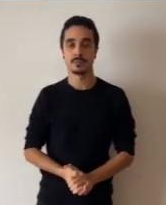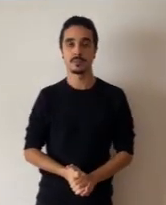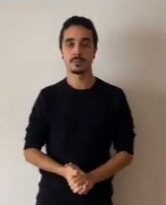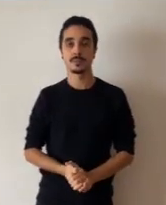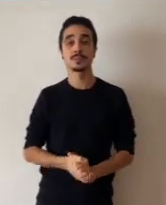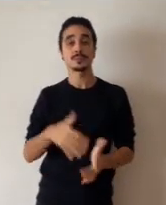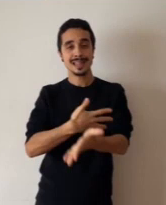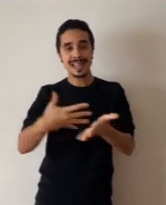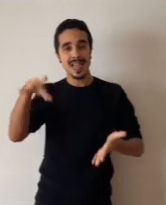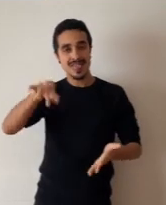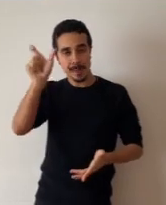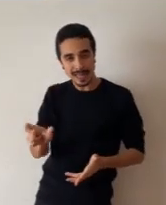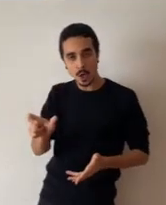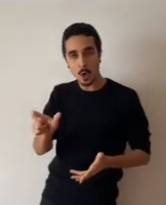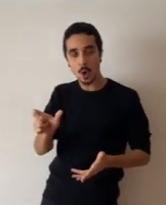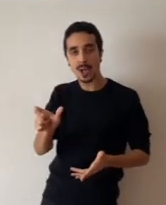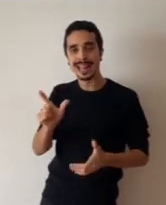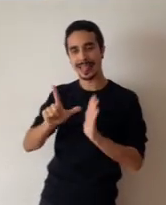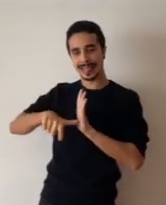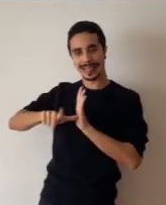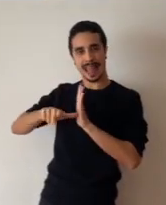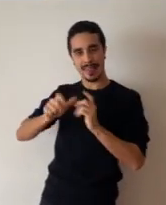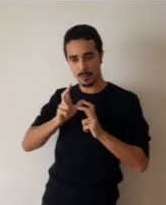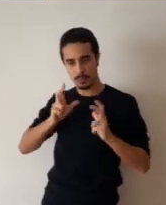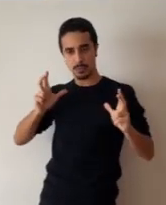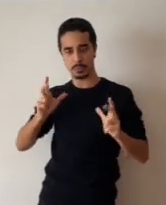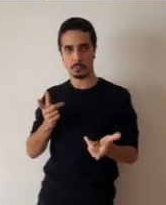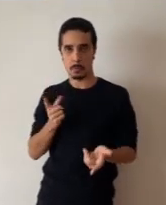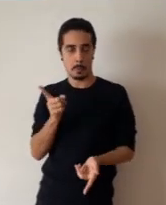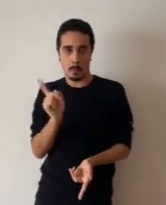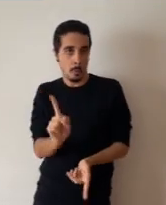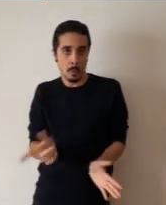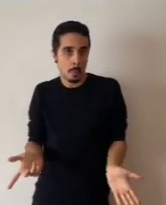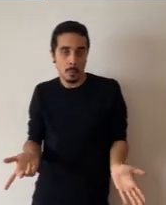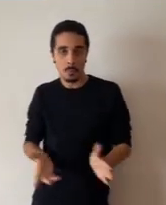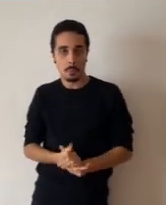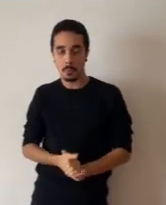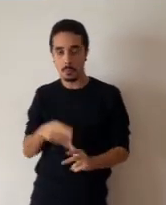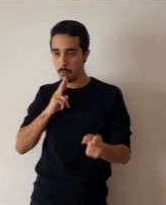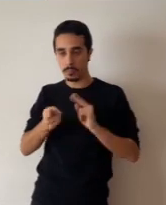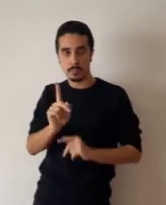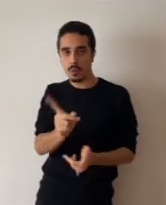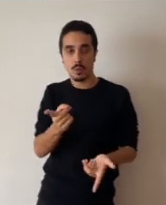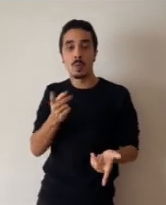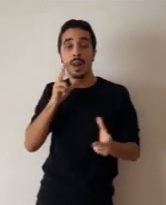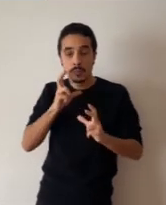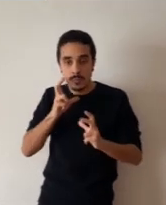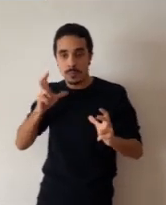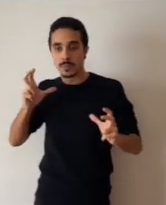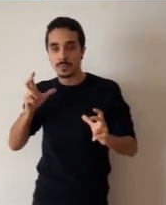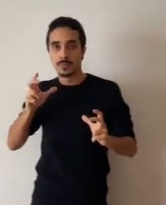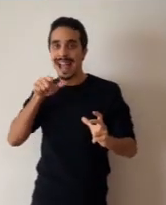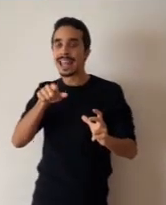contagiarte. ¿Un diabético tarda más en aumentar de peso que una persona sin diabetes? No. O sea, si un diabético no